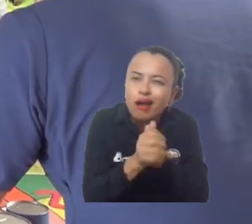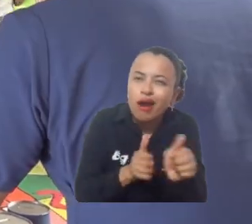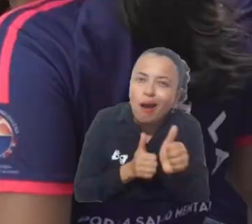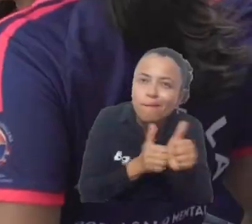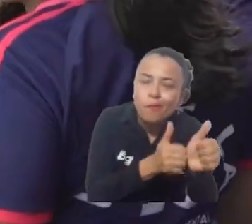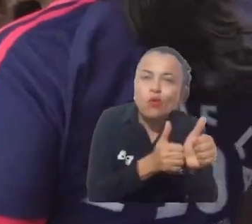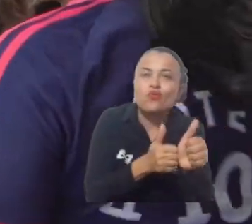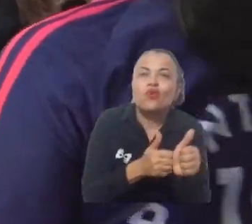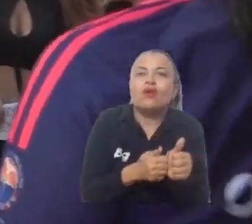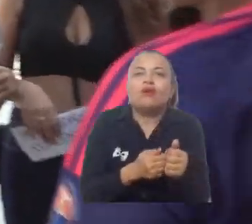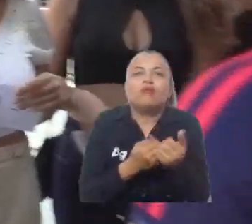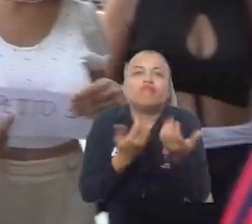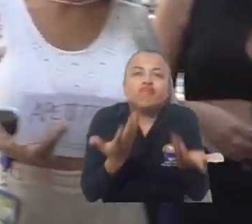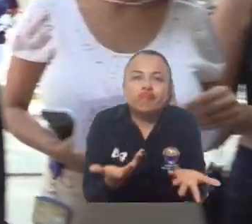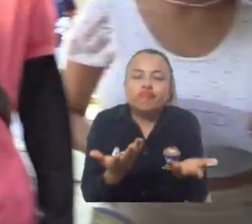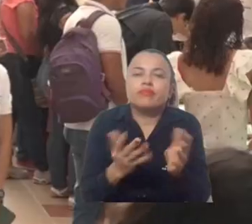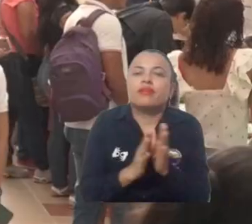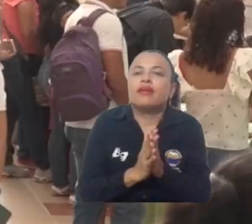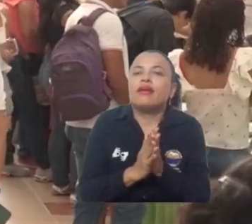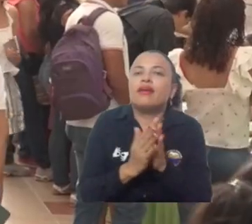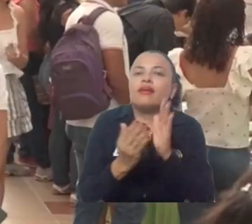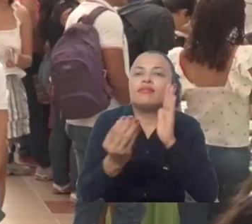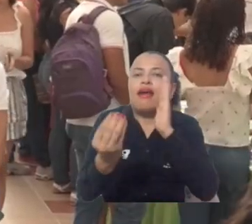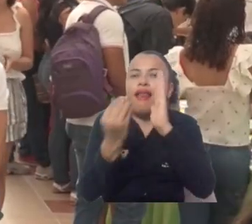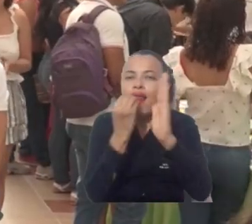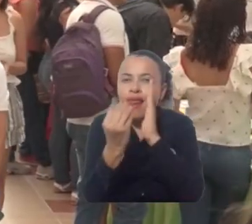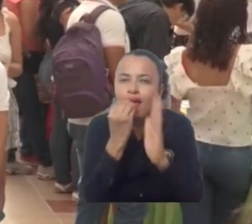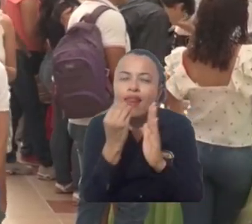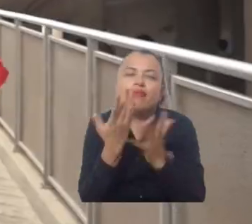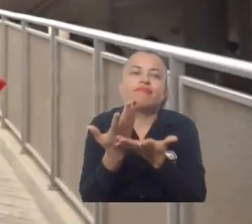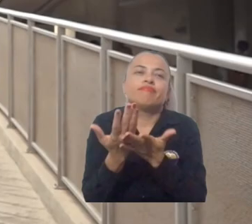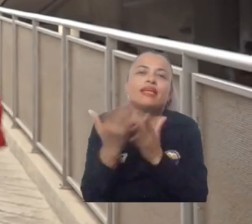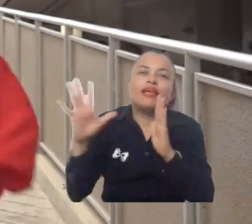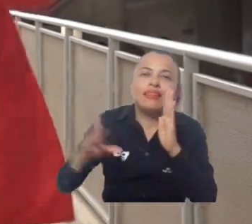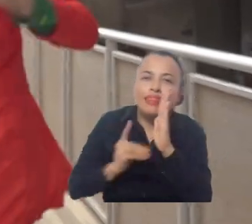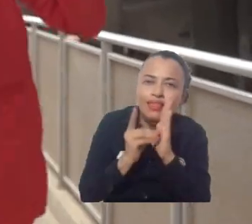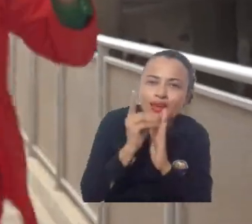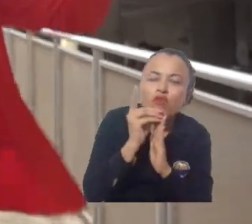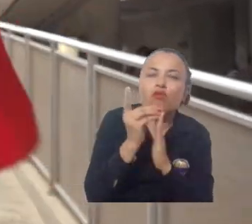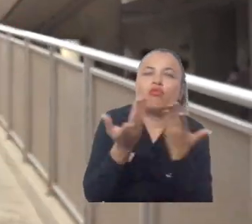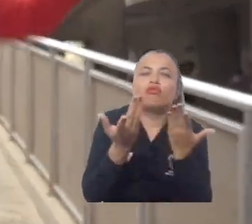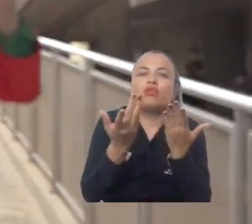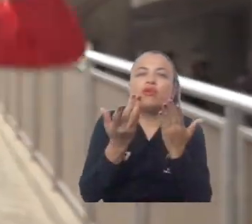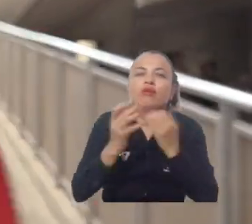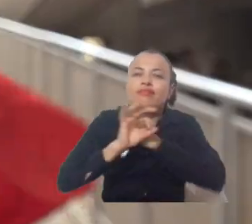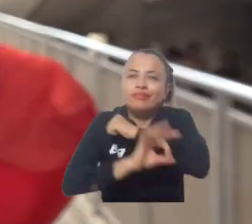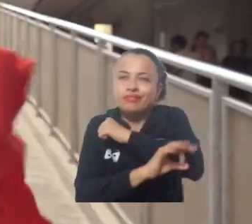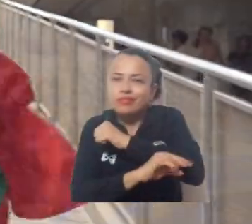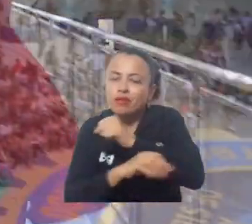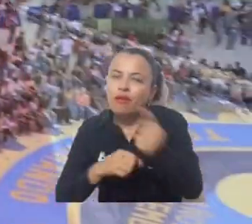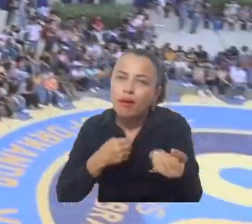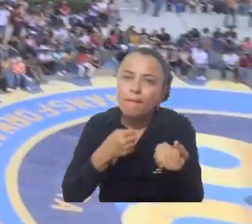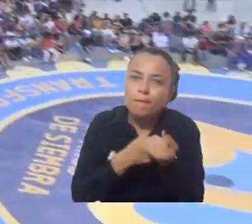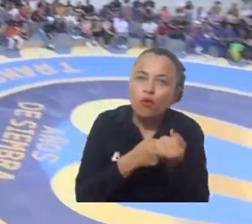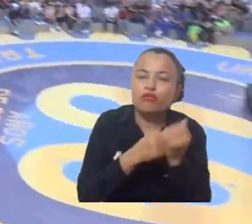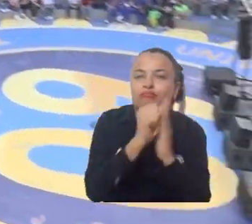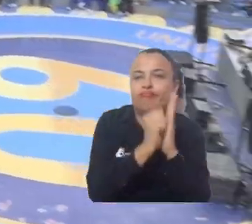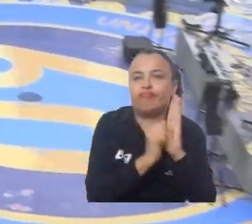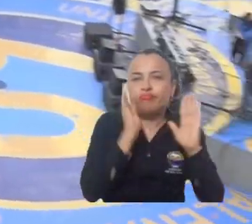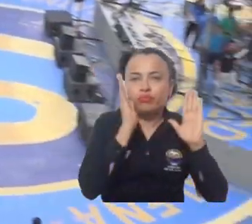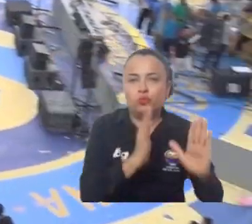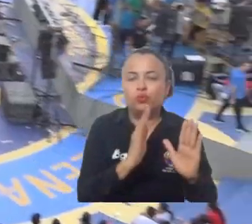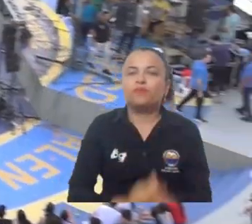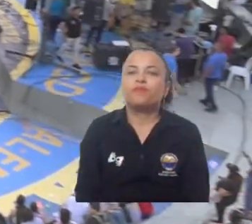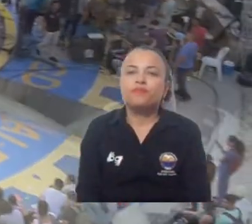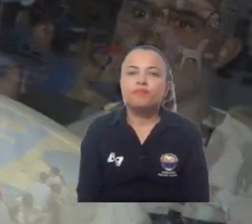acompañamientos psicoeducativo que se impulsa desde la dirección de bienestar universitario desarrollo estudiantil y el programa de atención